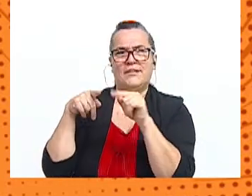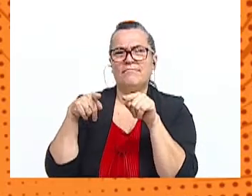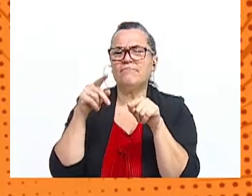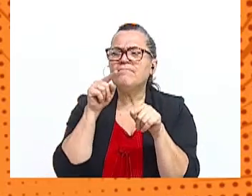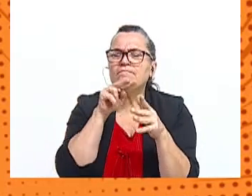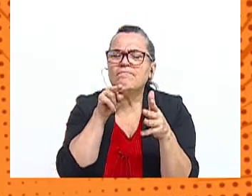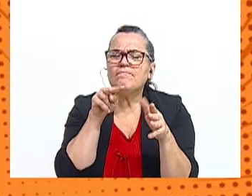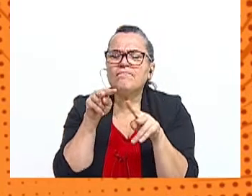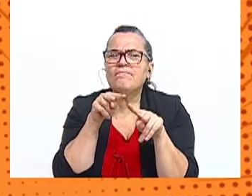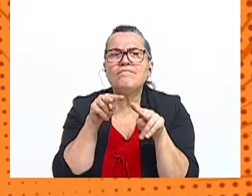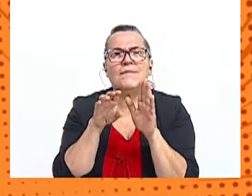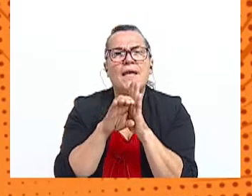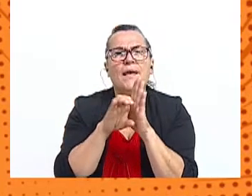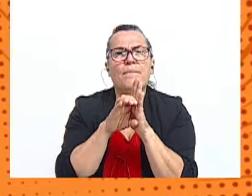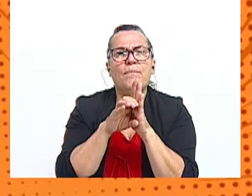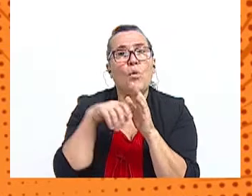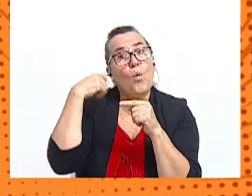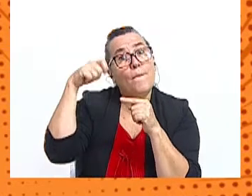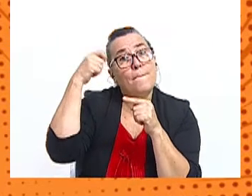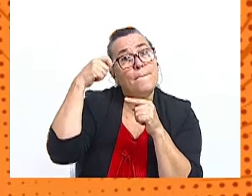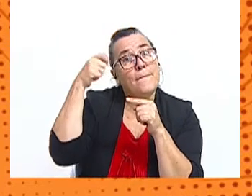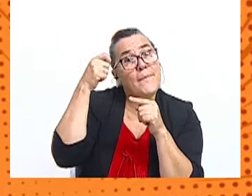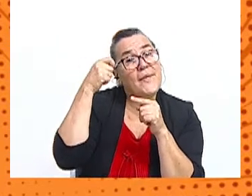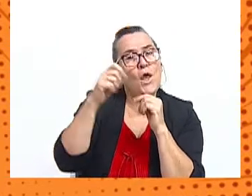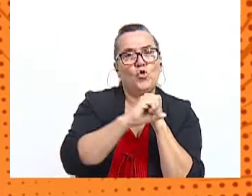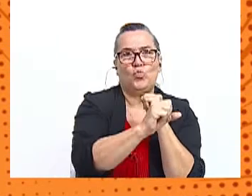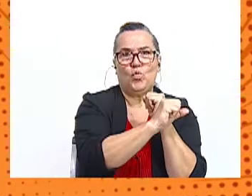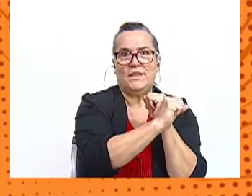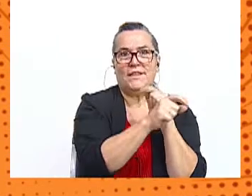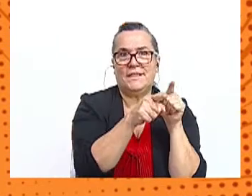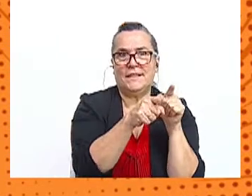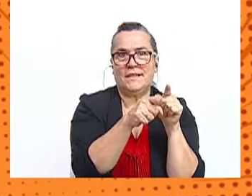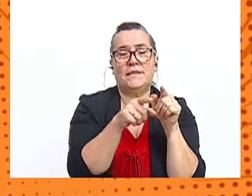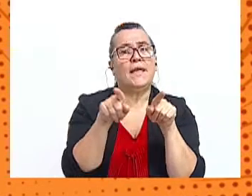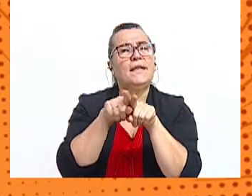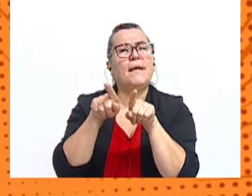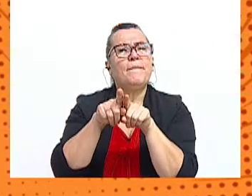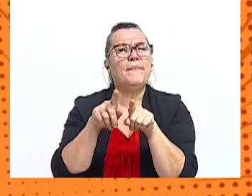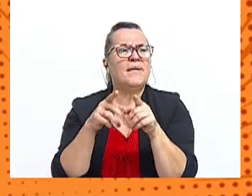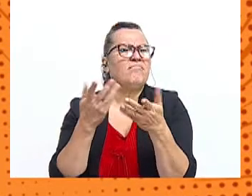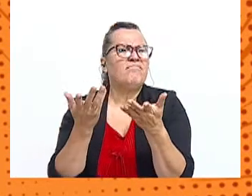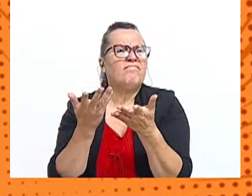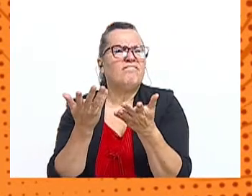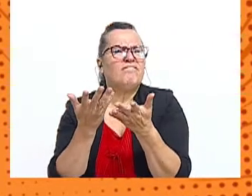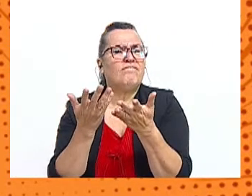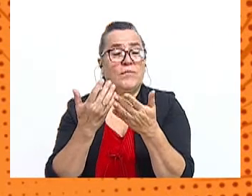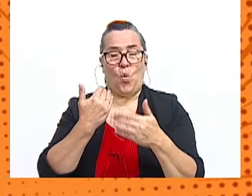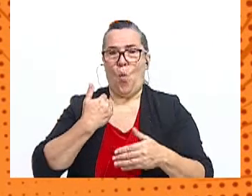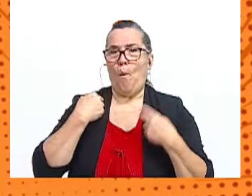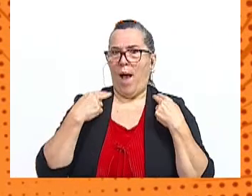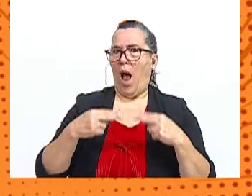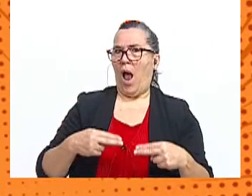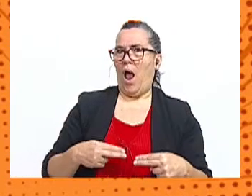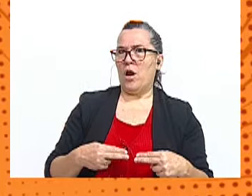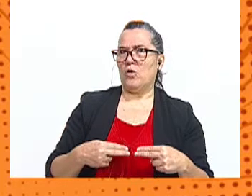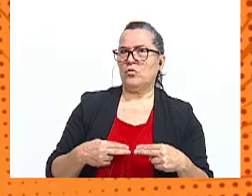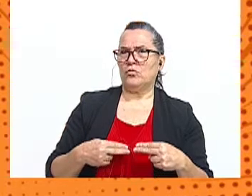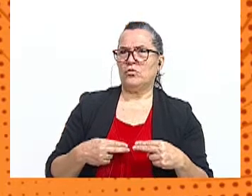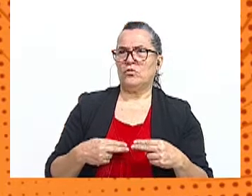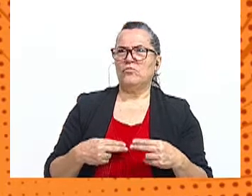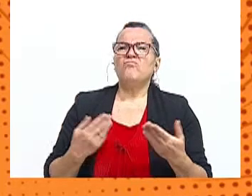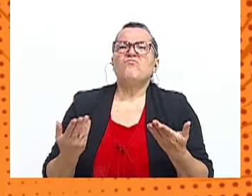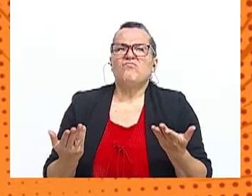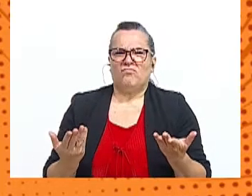por ejemplo, los videos publicitarios. Y mencionamos cómo los seres humanos